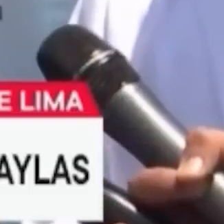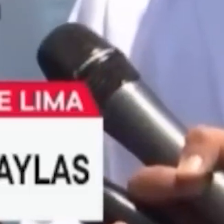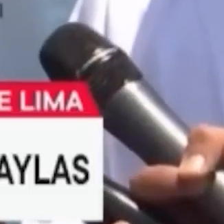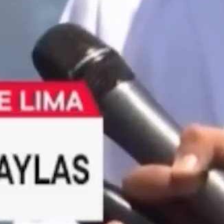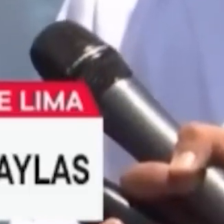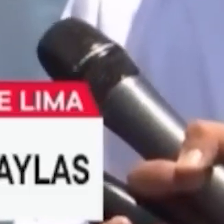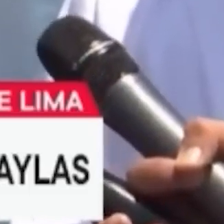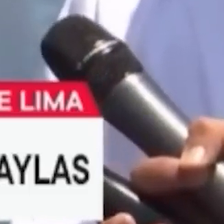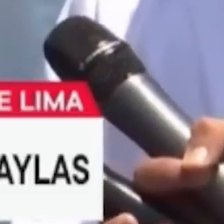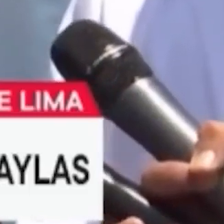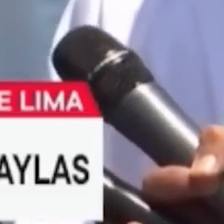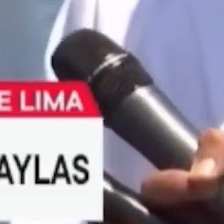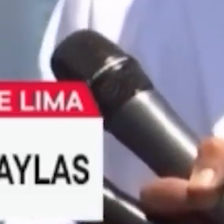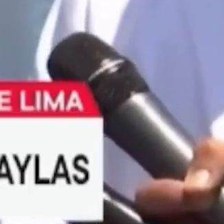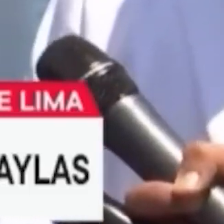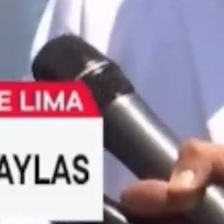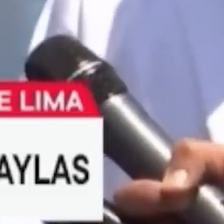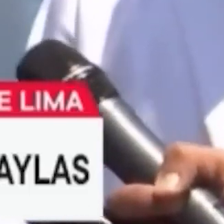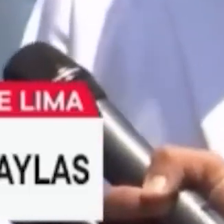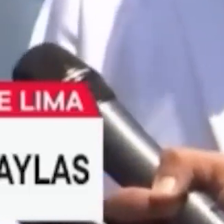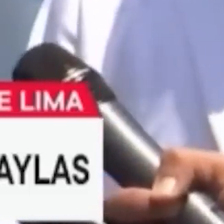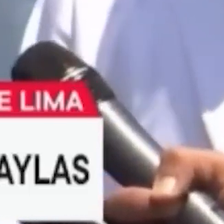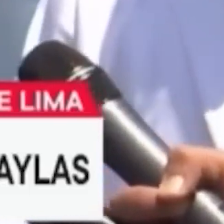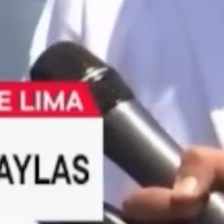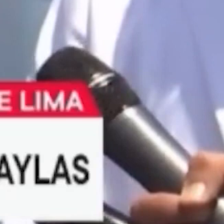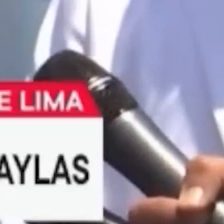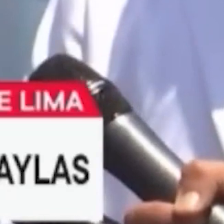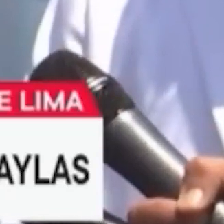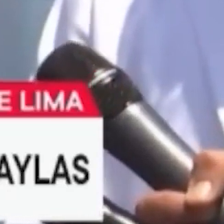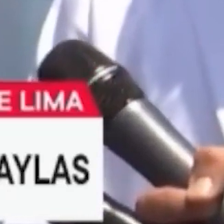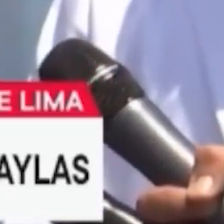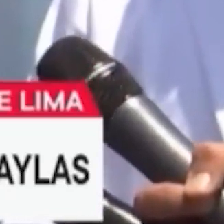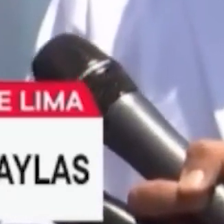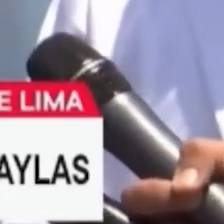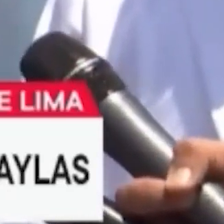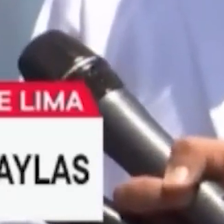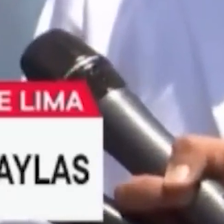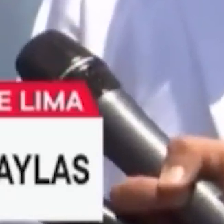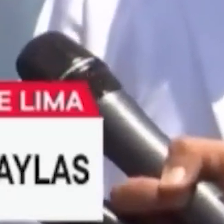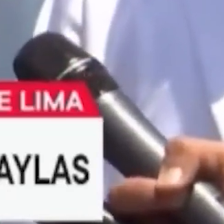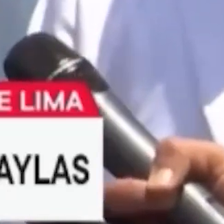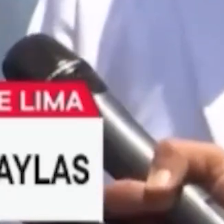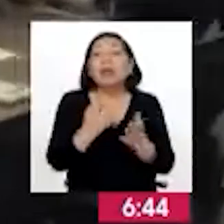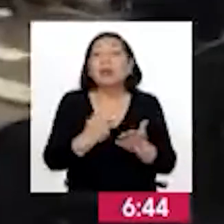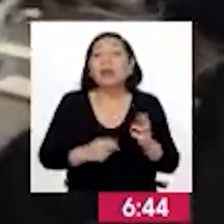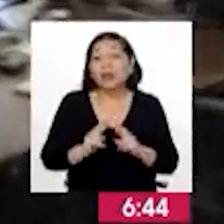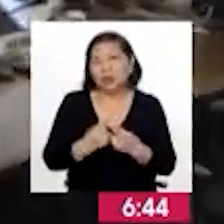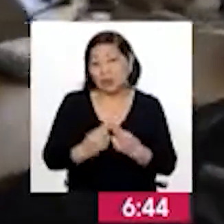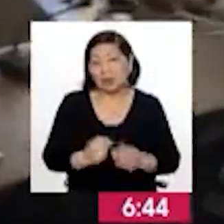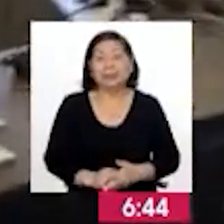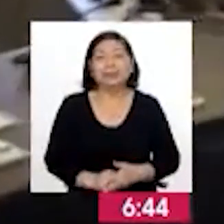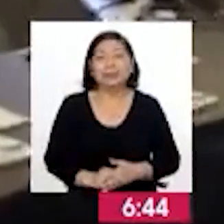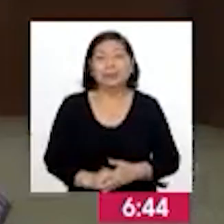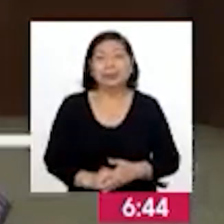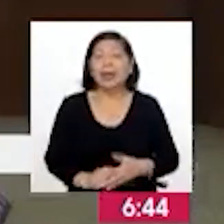Es inédito en Perú que cuatro gobiernos, Argentina, Bolivia, Colombia y México, no reconozcan a la presidenta Dina Boluarte. Tras la caída